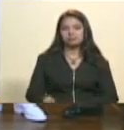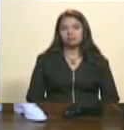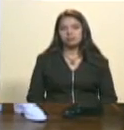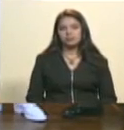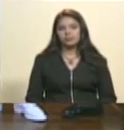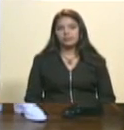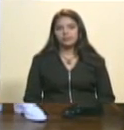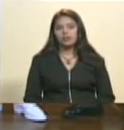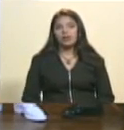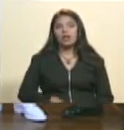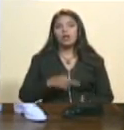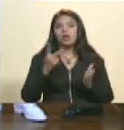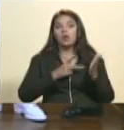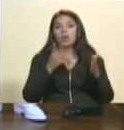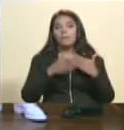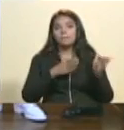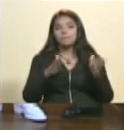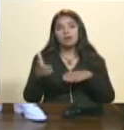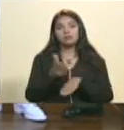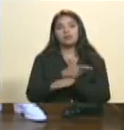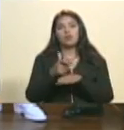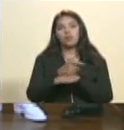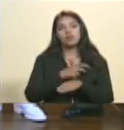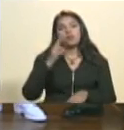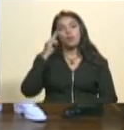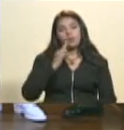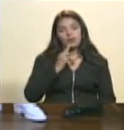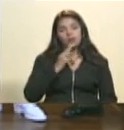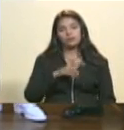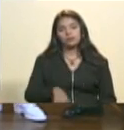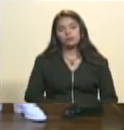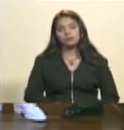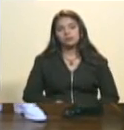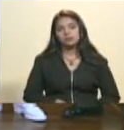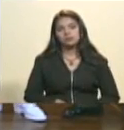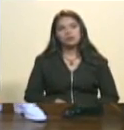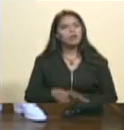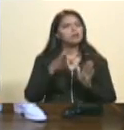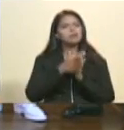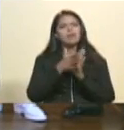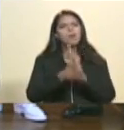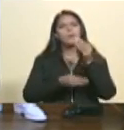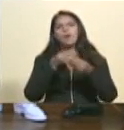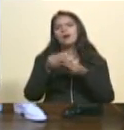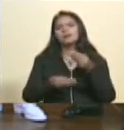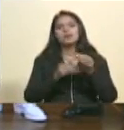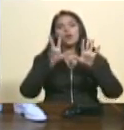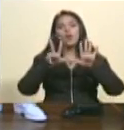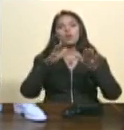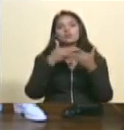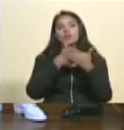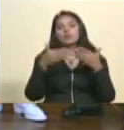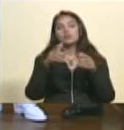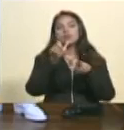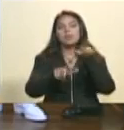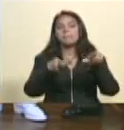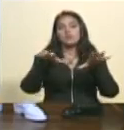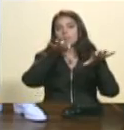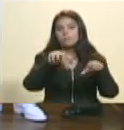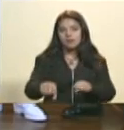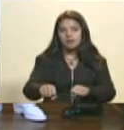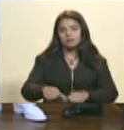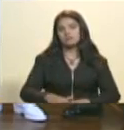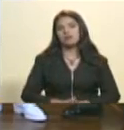a las políticas del gobierno bolivariano. ¿Qué vamos a hacer con esos más de 8 millones, señores